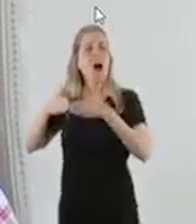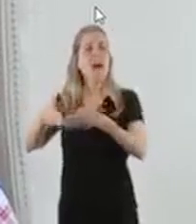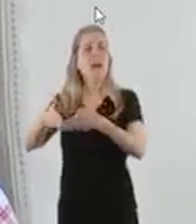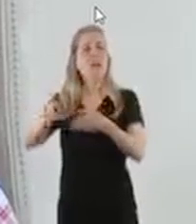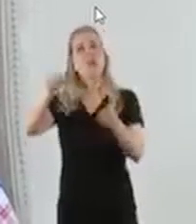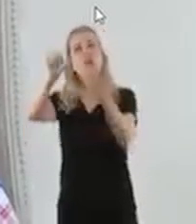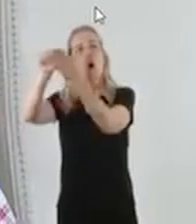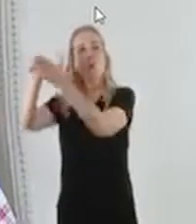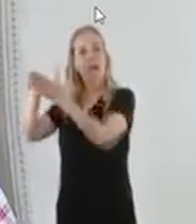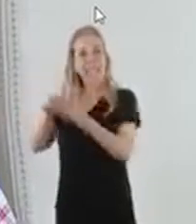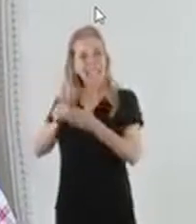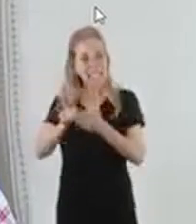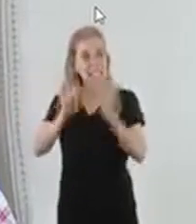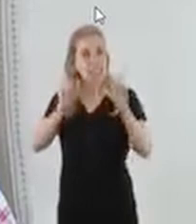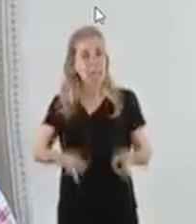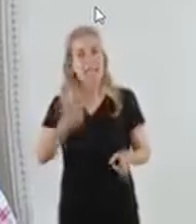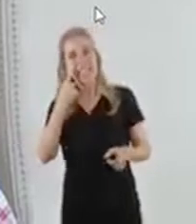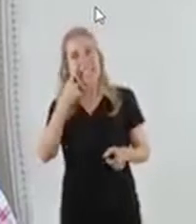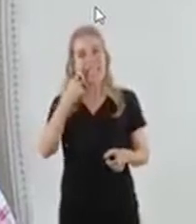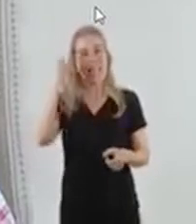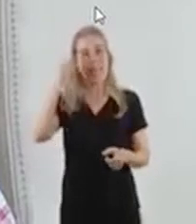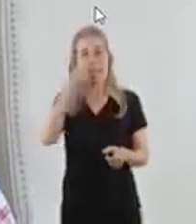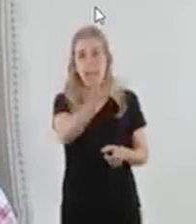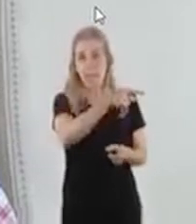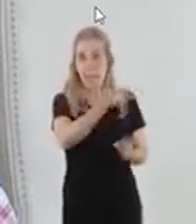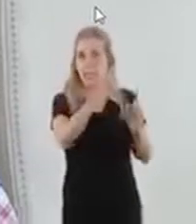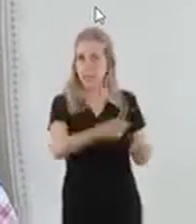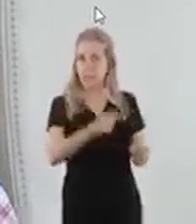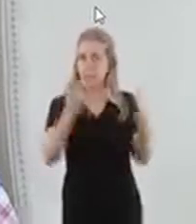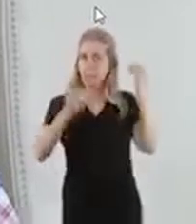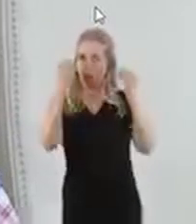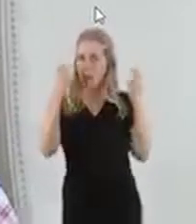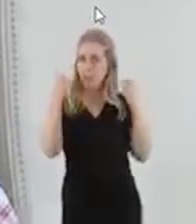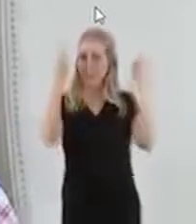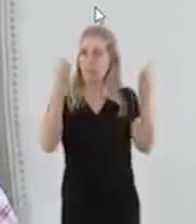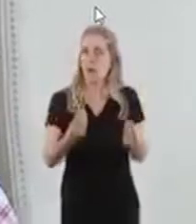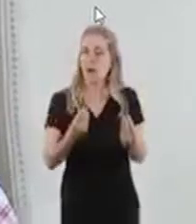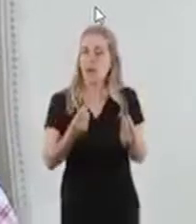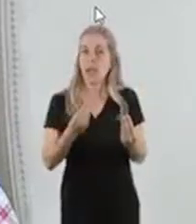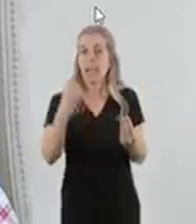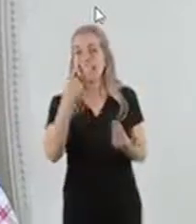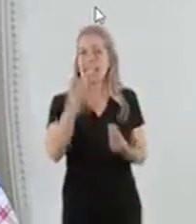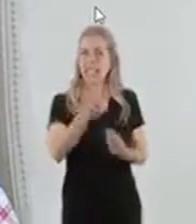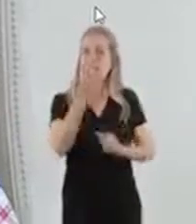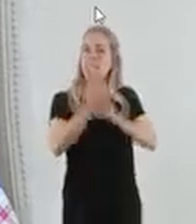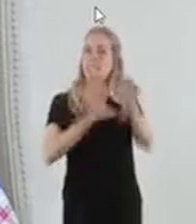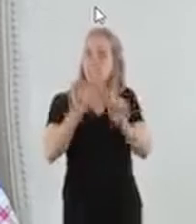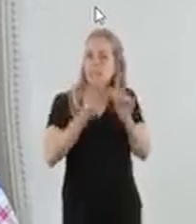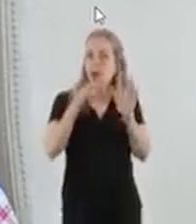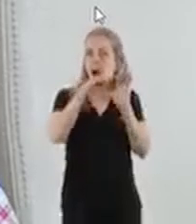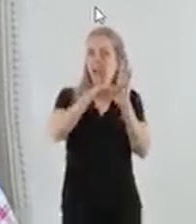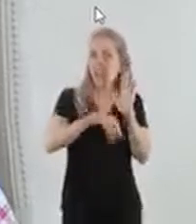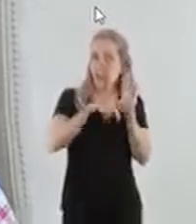también el intendente de mar plata guillero Montenegro fue un poquito más allá y explicó que lo que la medida va a generar es una